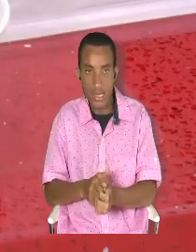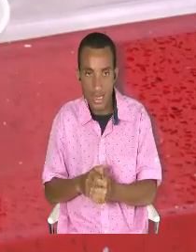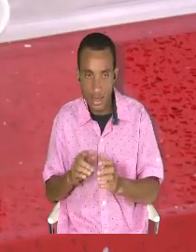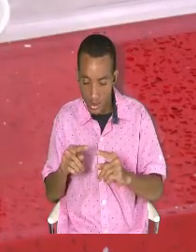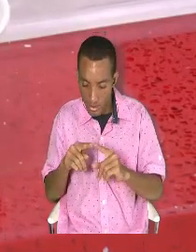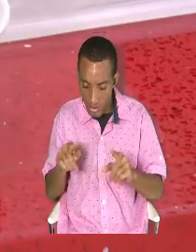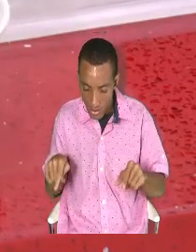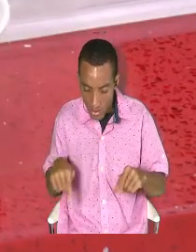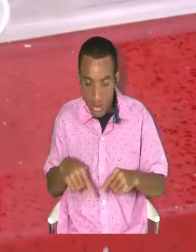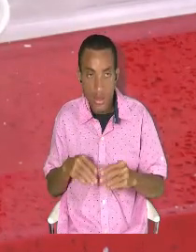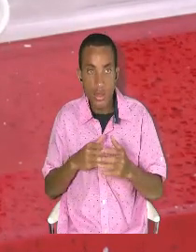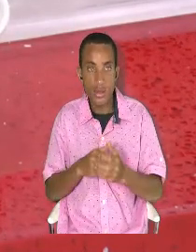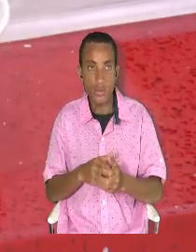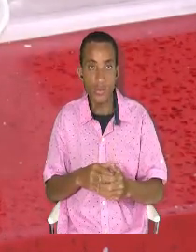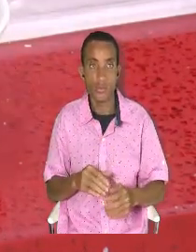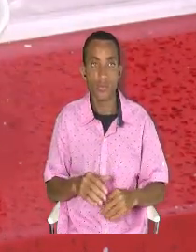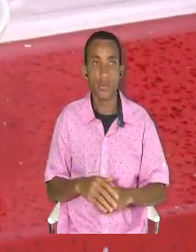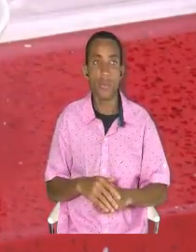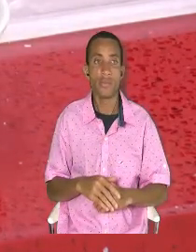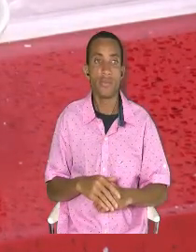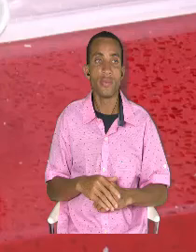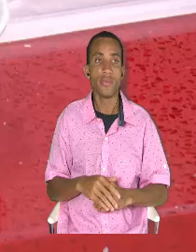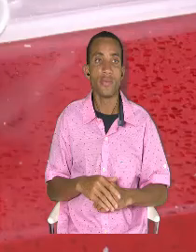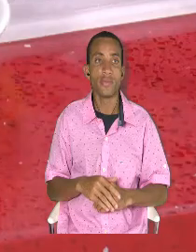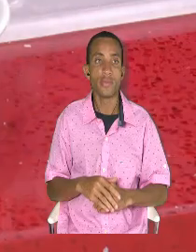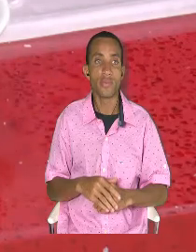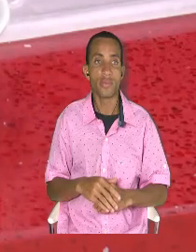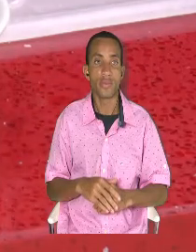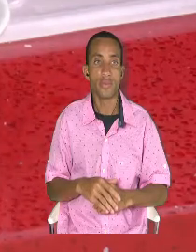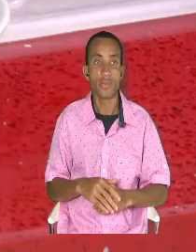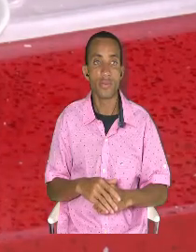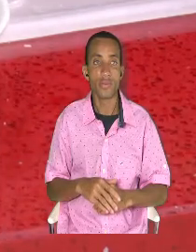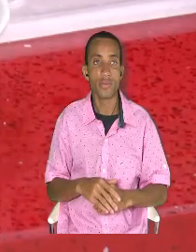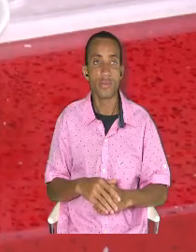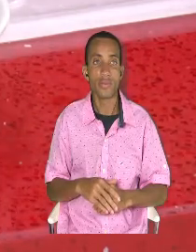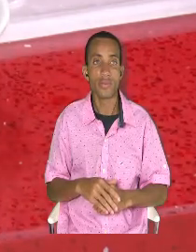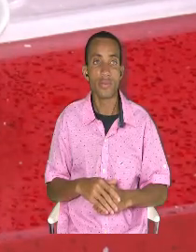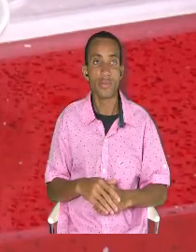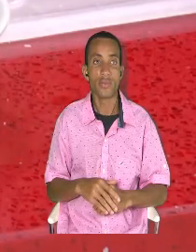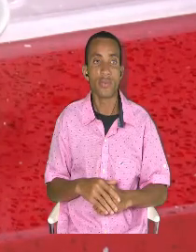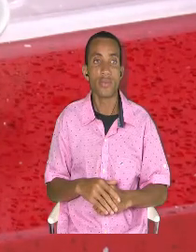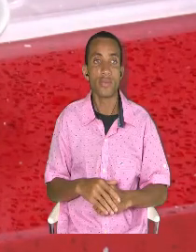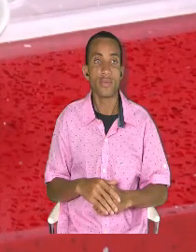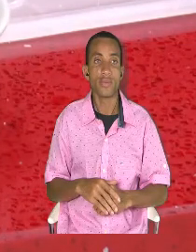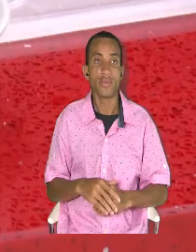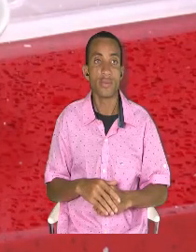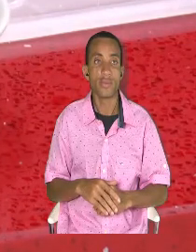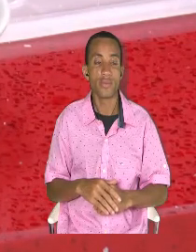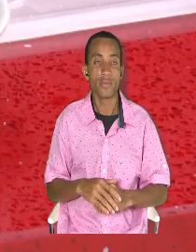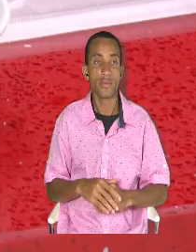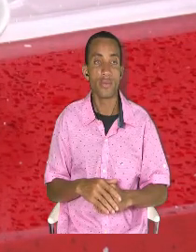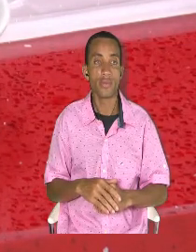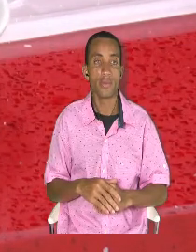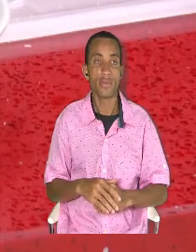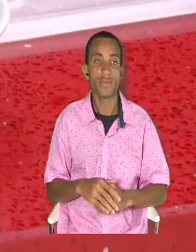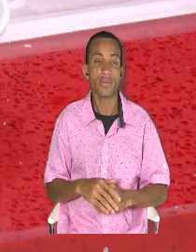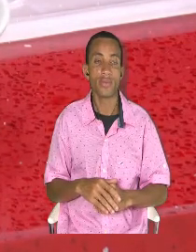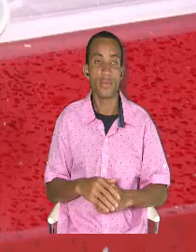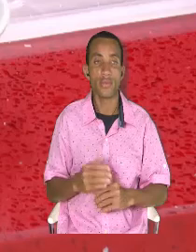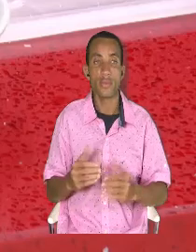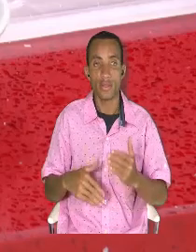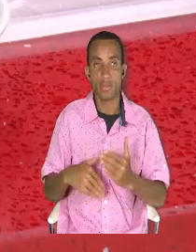puré. Entonces, don Miguel, si quieres te me haces por este ladito, permítame. Con mucho gusto. Aquí, entonces vamos a empezar